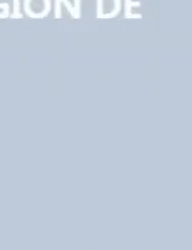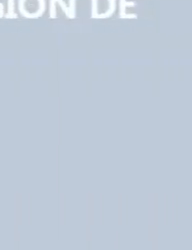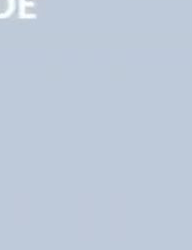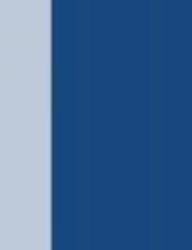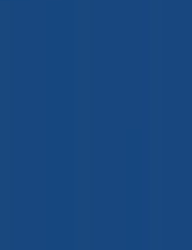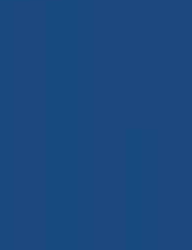que garantizan y enormous tuve... ... ... Gracias.